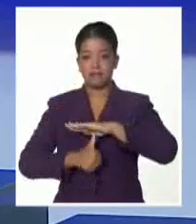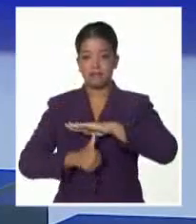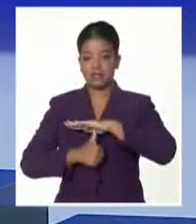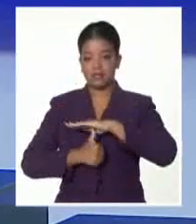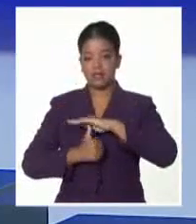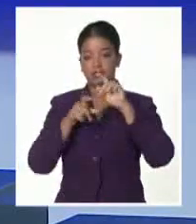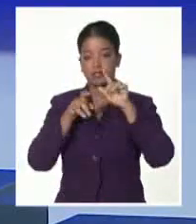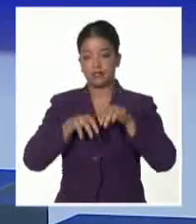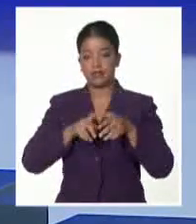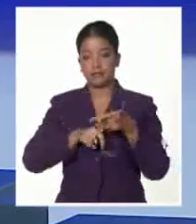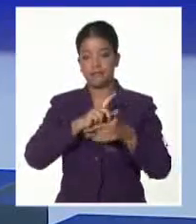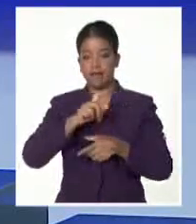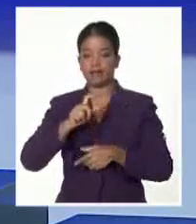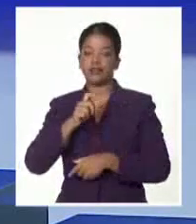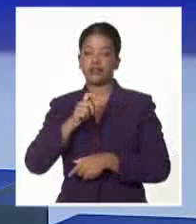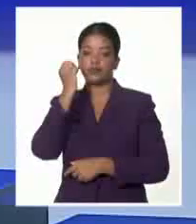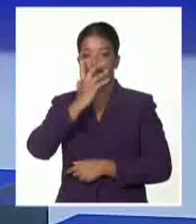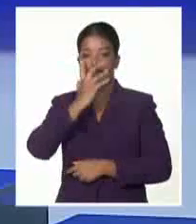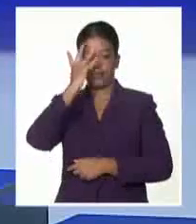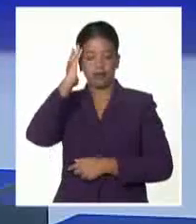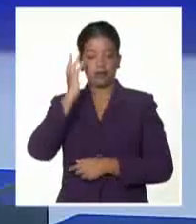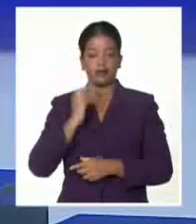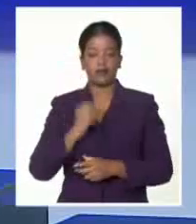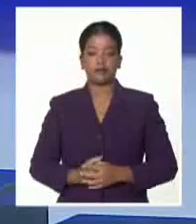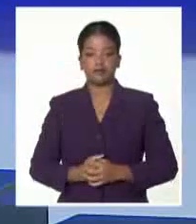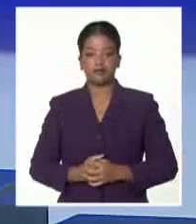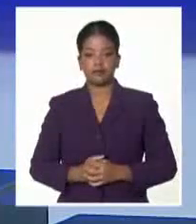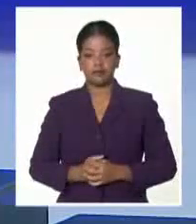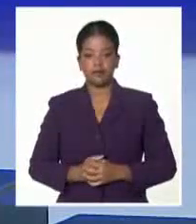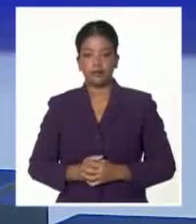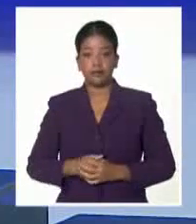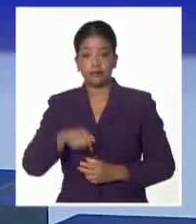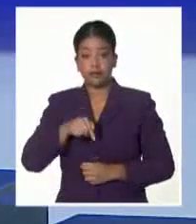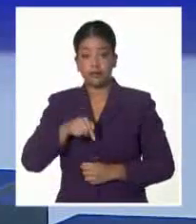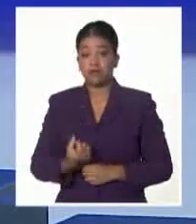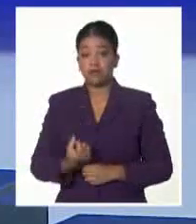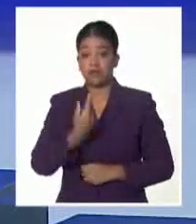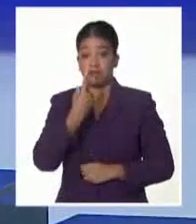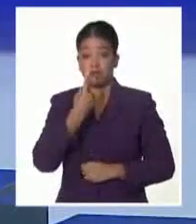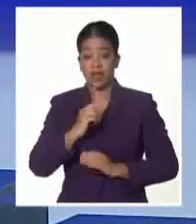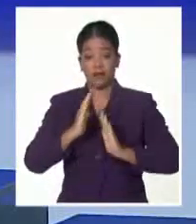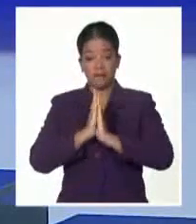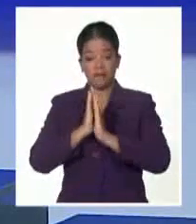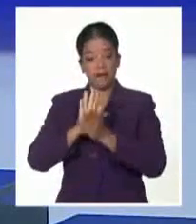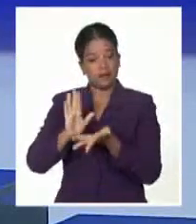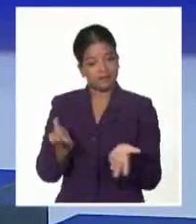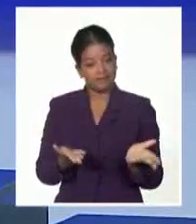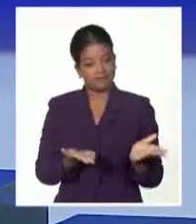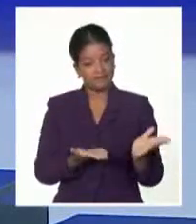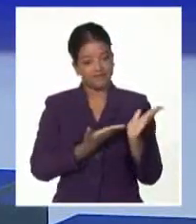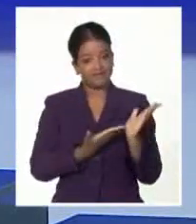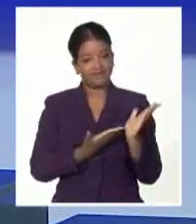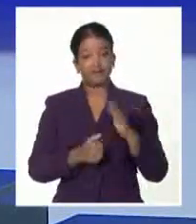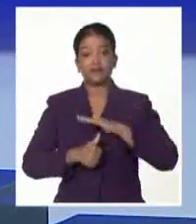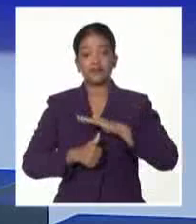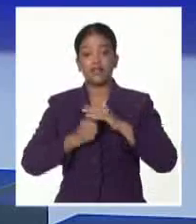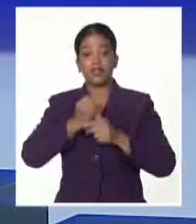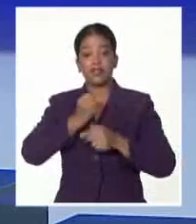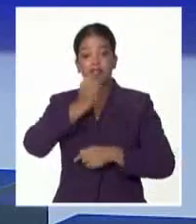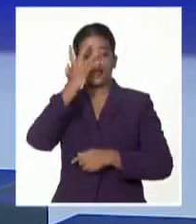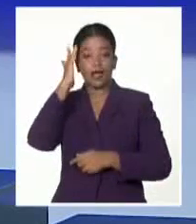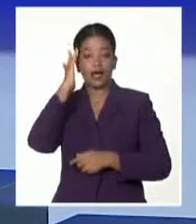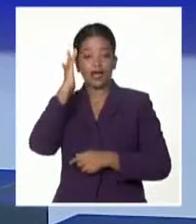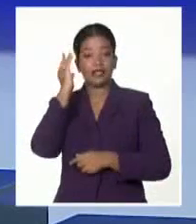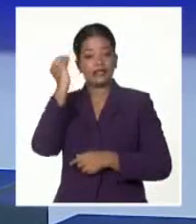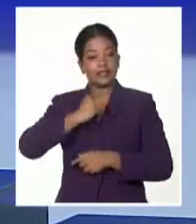República, Miguel Díaz-Canel Bermúdez. ¿Es este el primer recibimiento que realiza el sumo pontífice a un jefe de Estado tras la